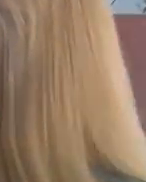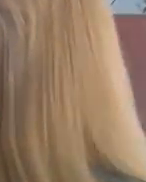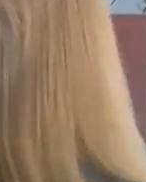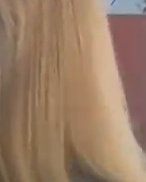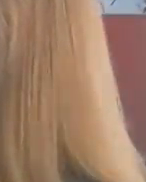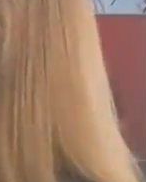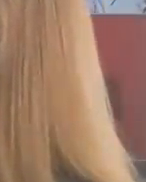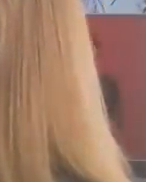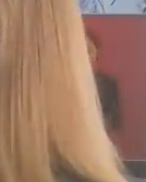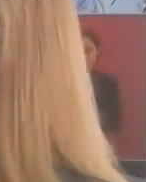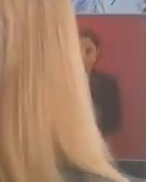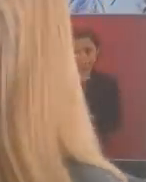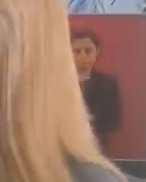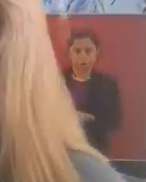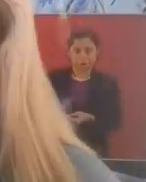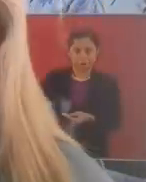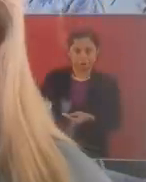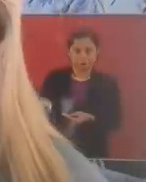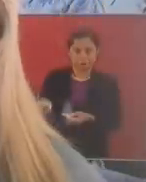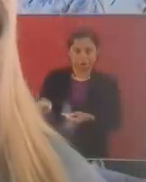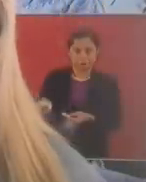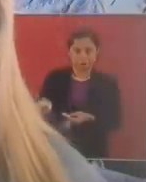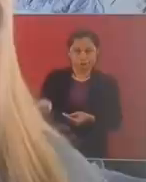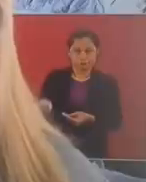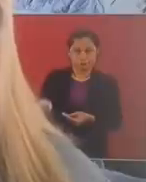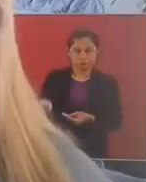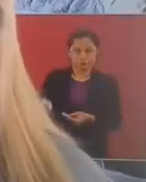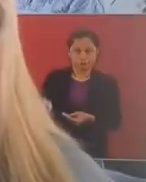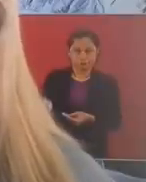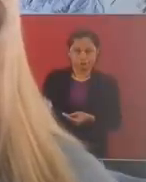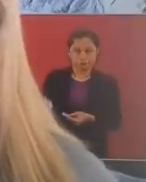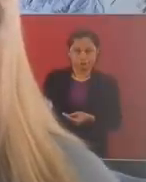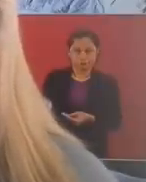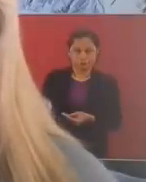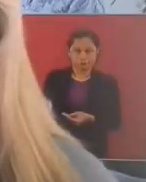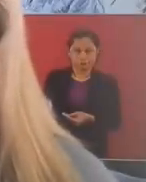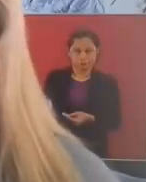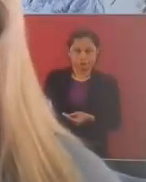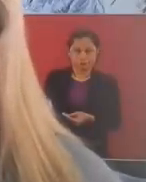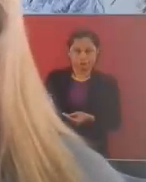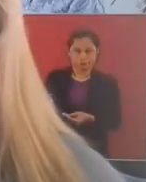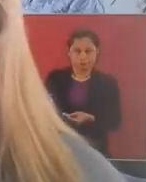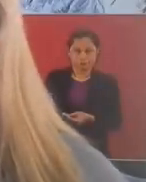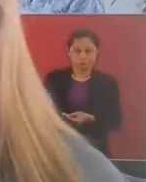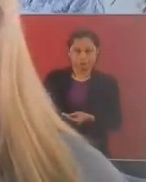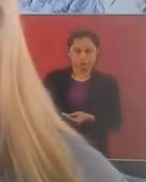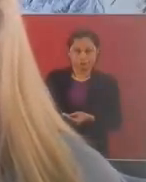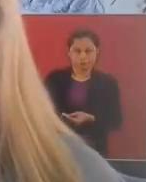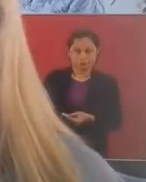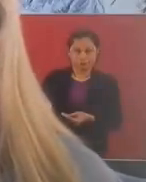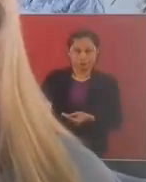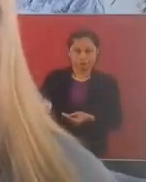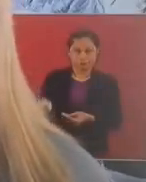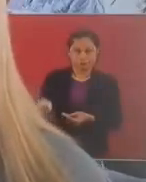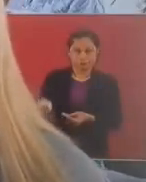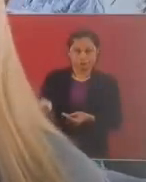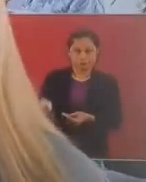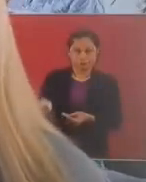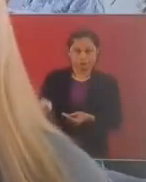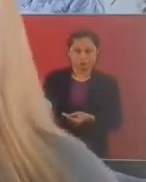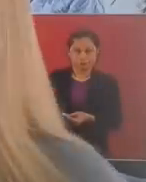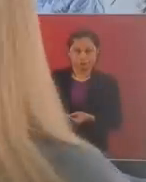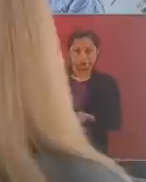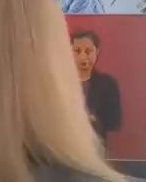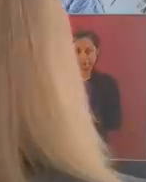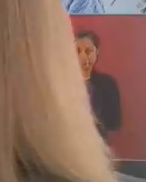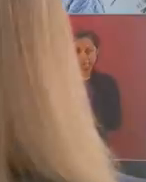8.025.587. Y bueno, van a contar con la aportación de 4 meses por adelantado hasta